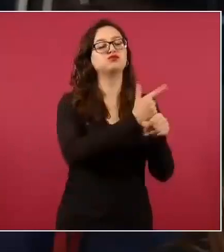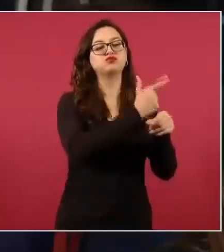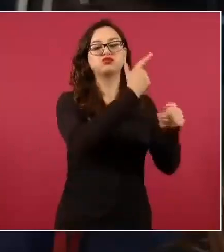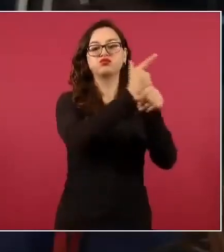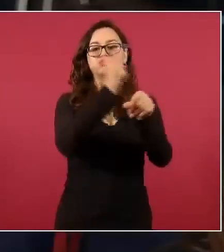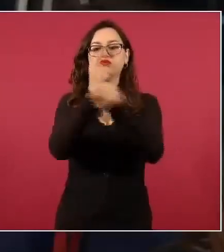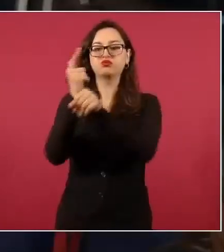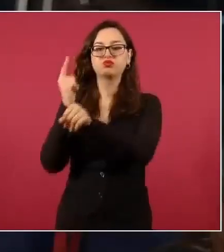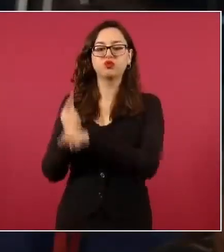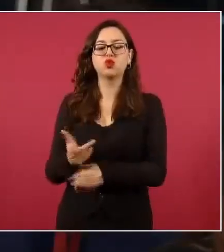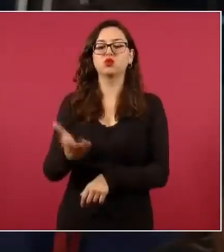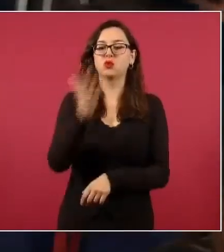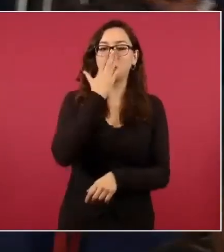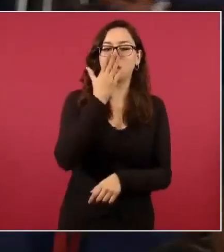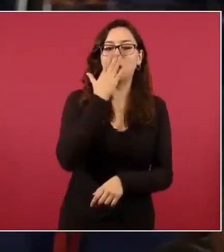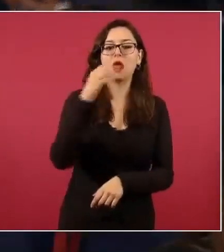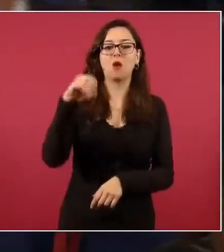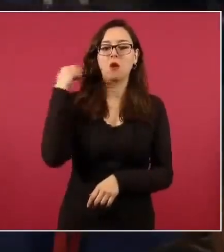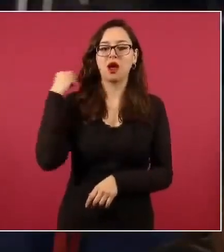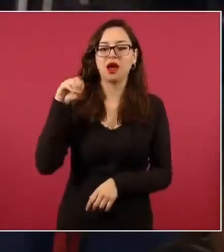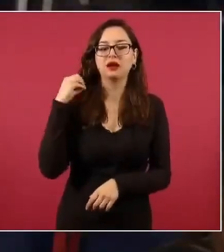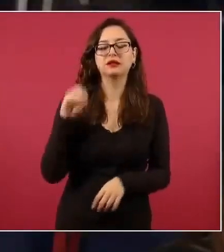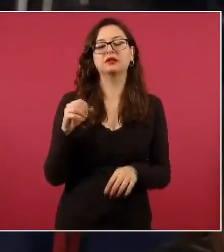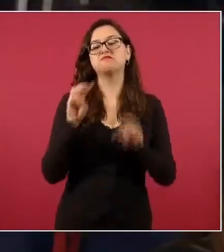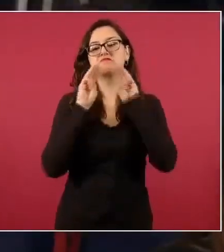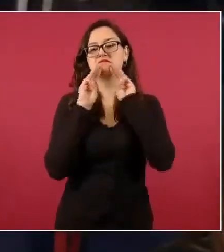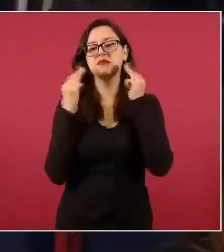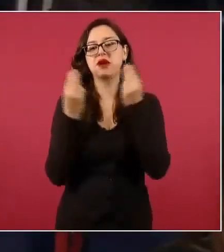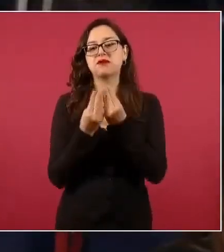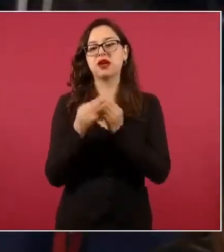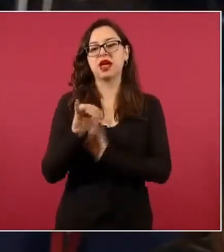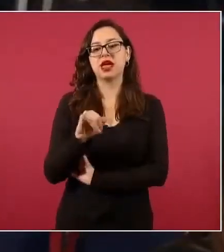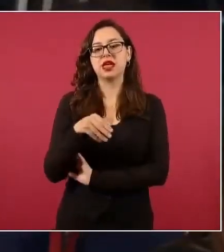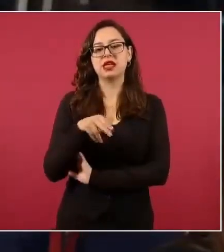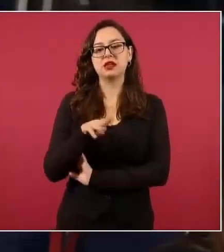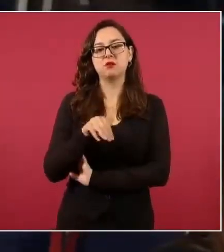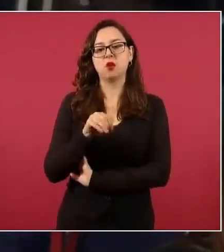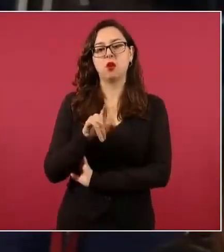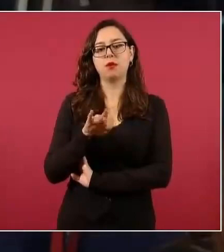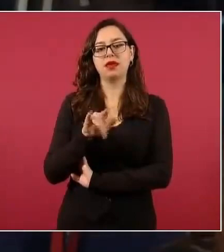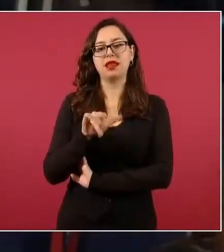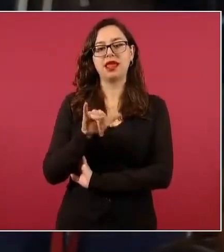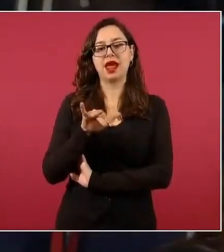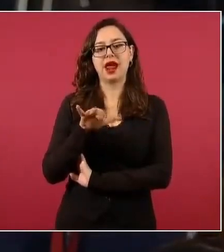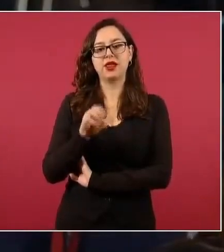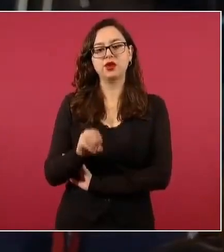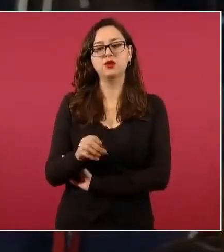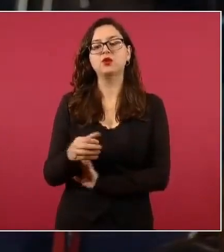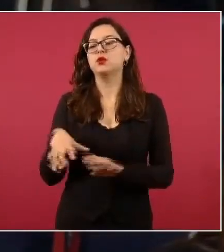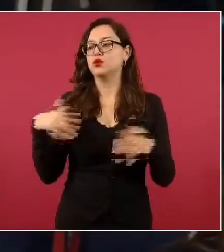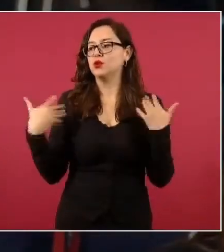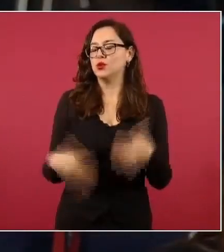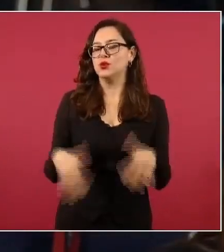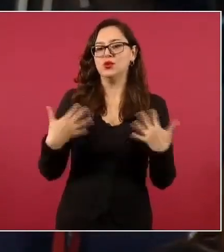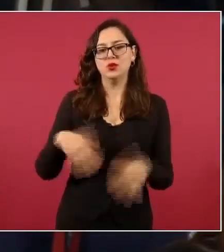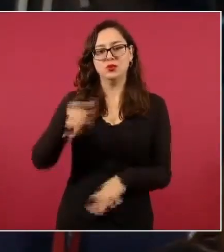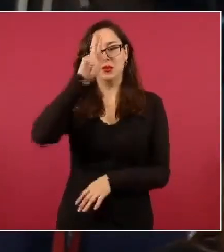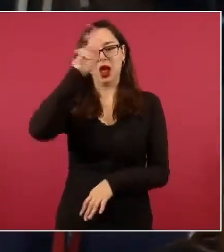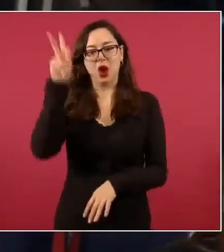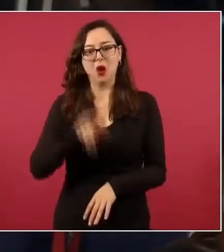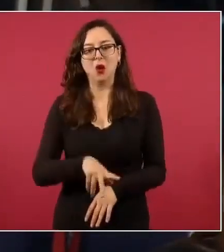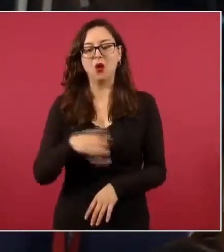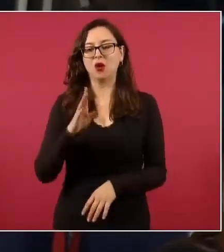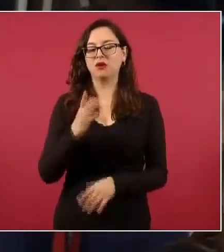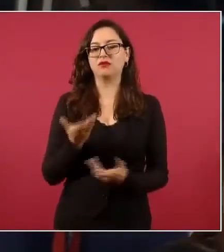ya ha salido en Oaxaca, ha salido en distintos estados, por encima del FOBAPROA. Presidente, mi pregunta en concreto es, ¿usted y